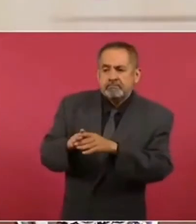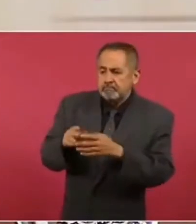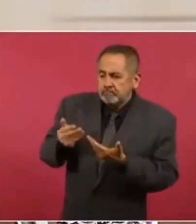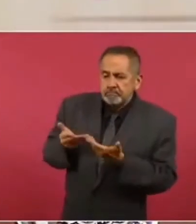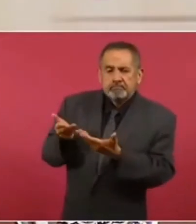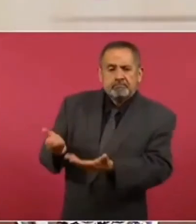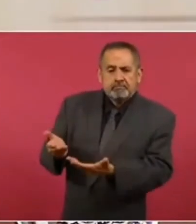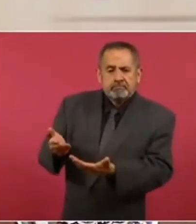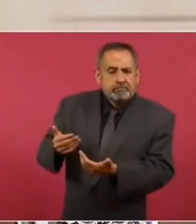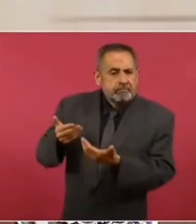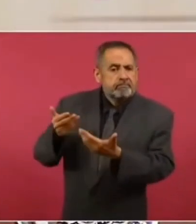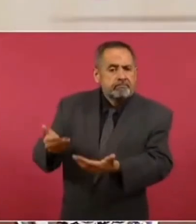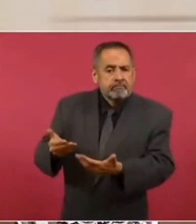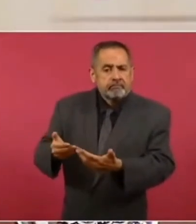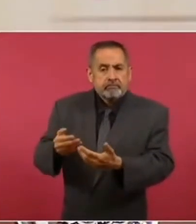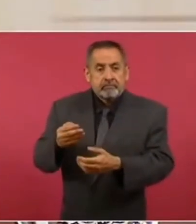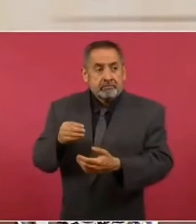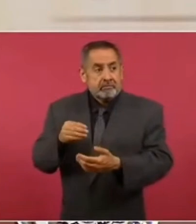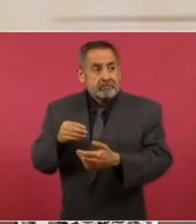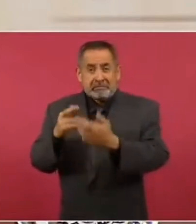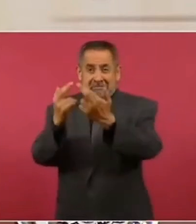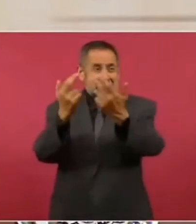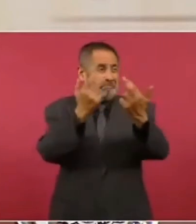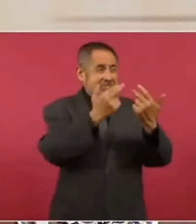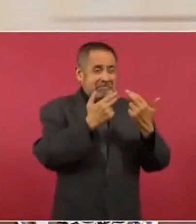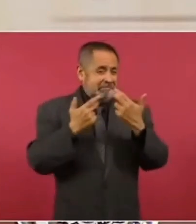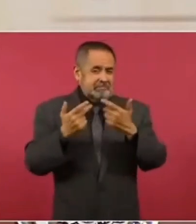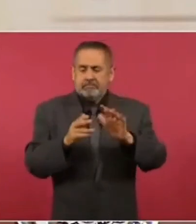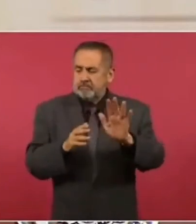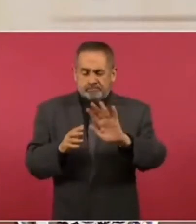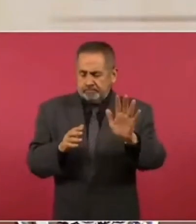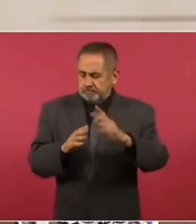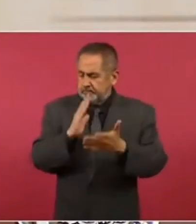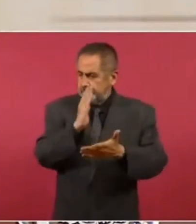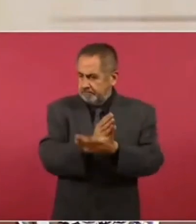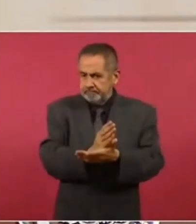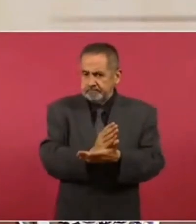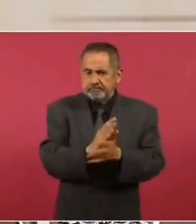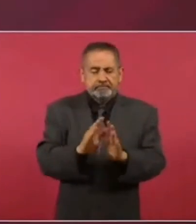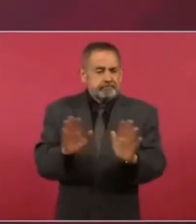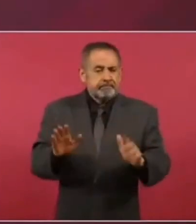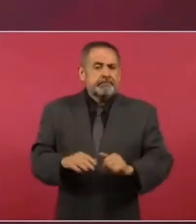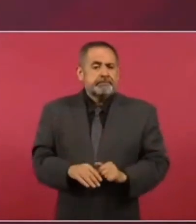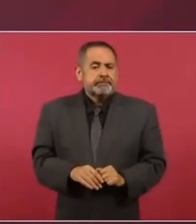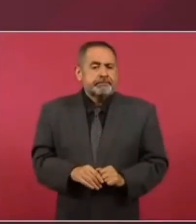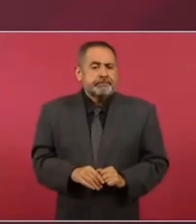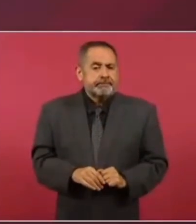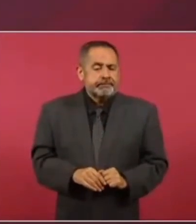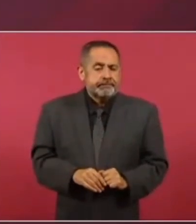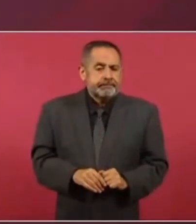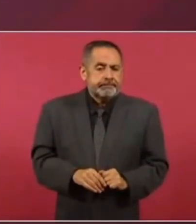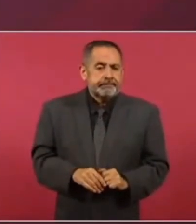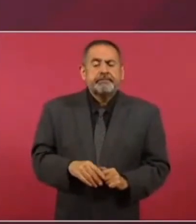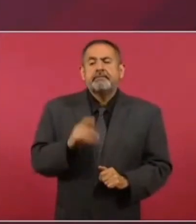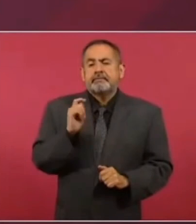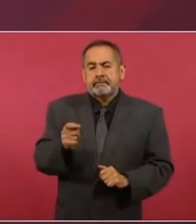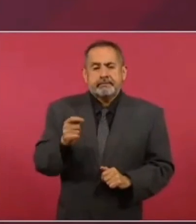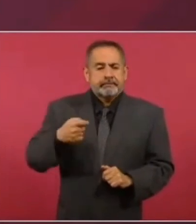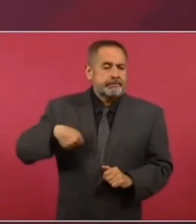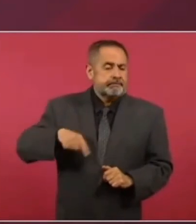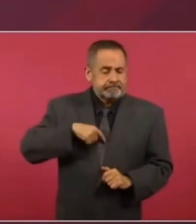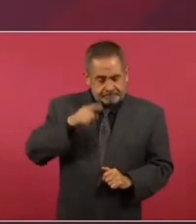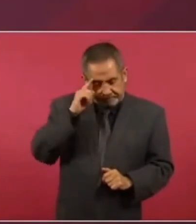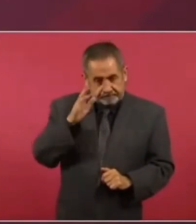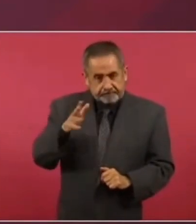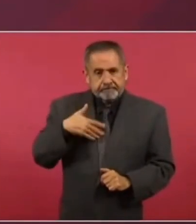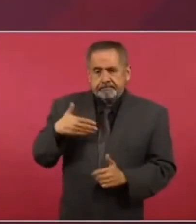que no se siga destruyendo nuestro territorio. Entonces, ya